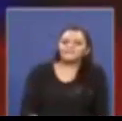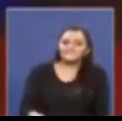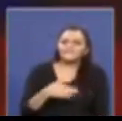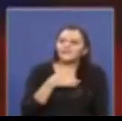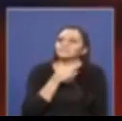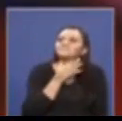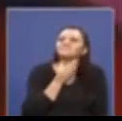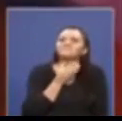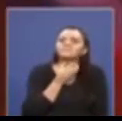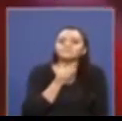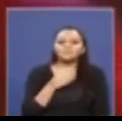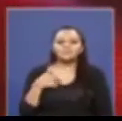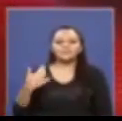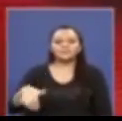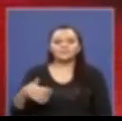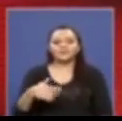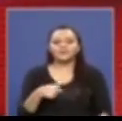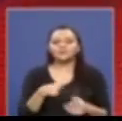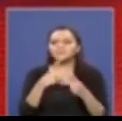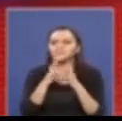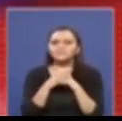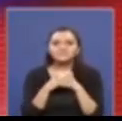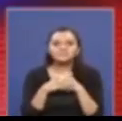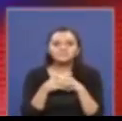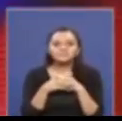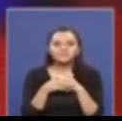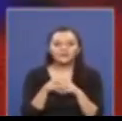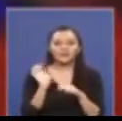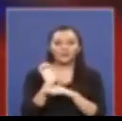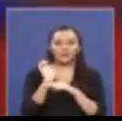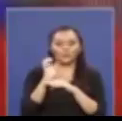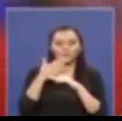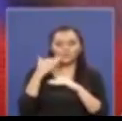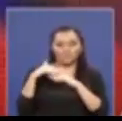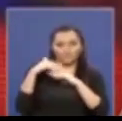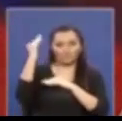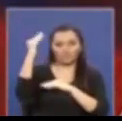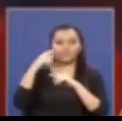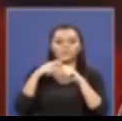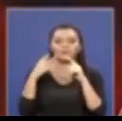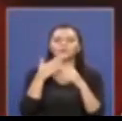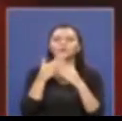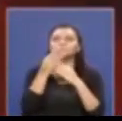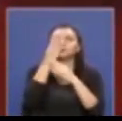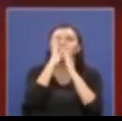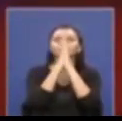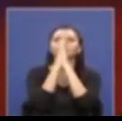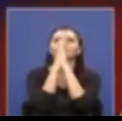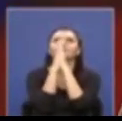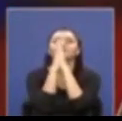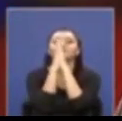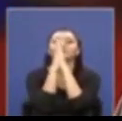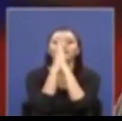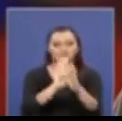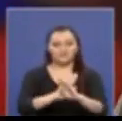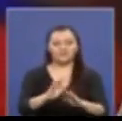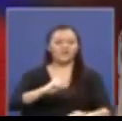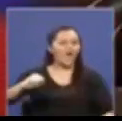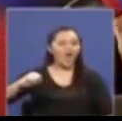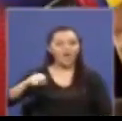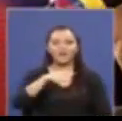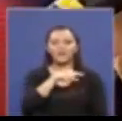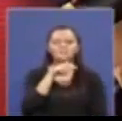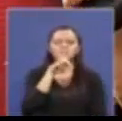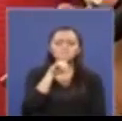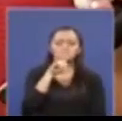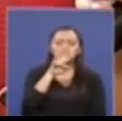y nos sacaba el empate de Bolivia, pese a que Ecuador había sido claramente superior. Gracias a Dios vinieron los goles del gran Miller Bolaños.